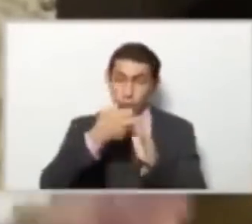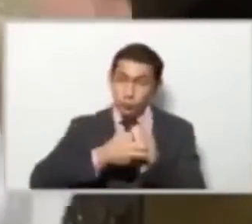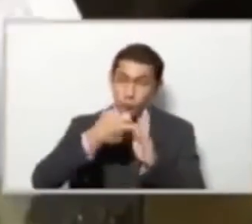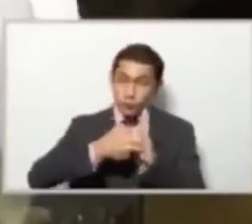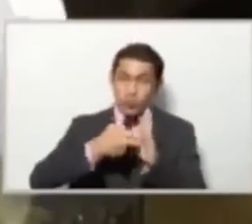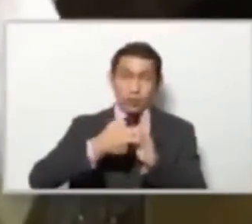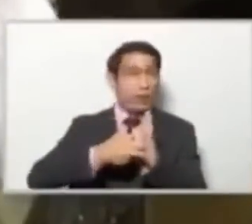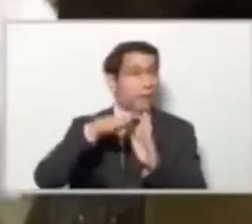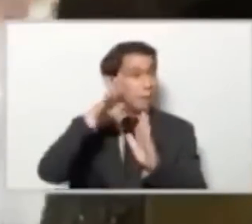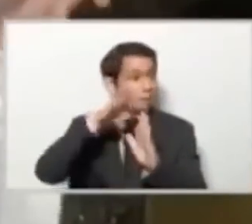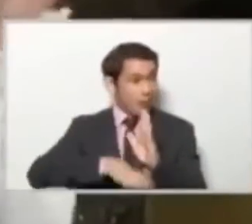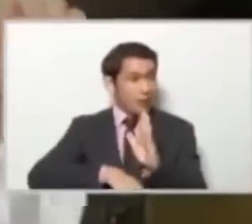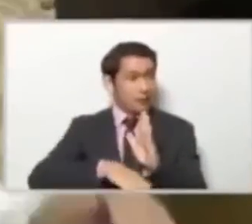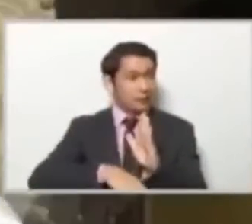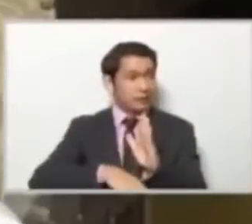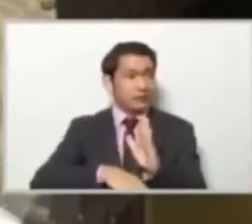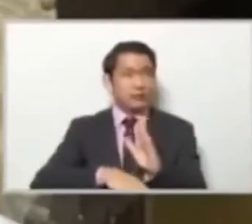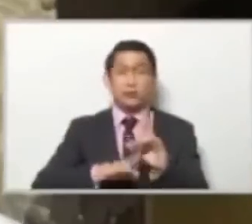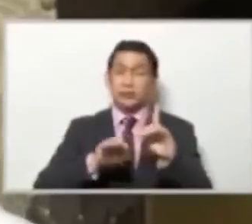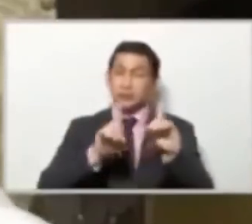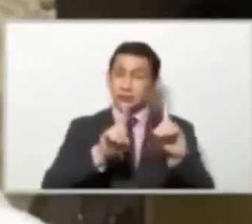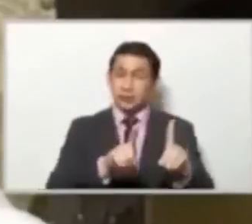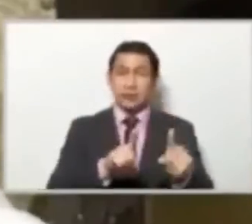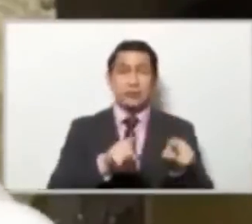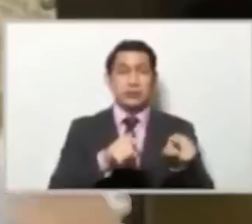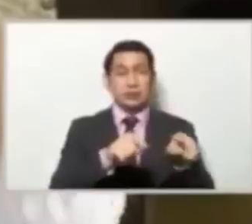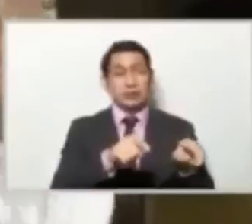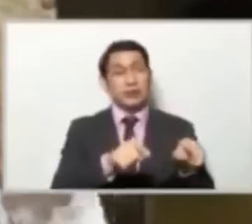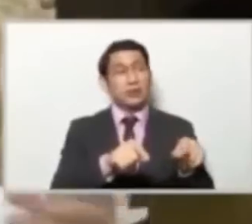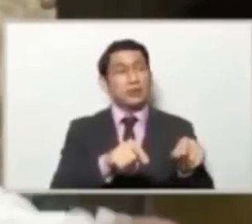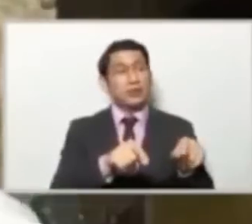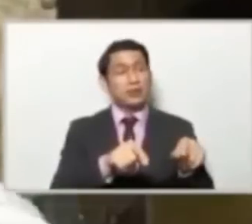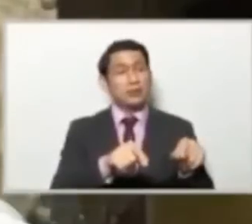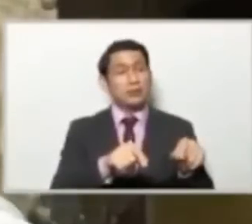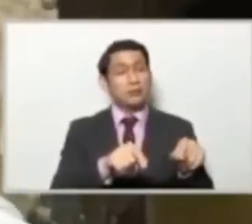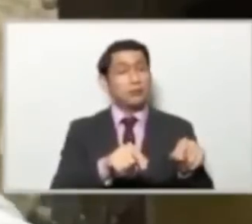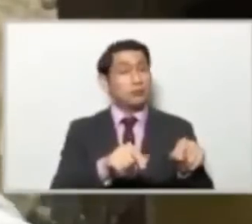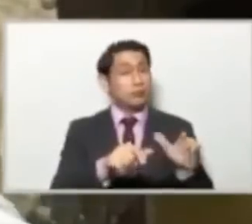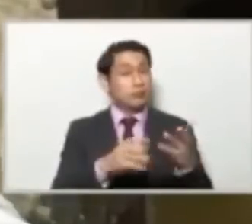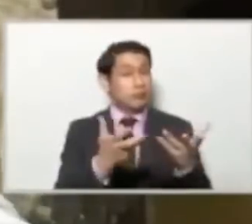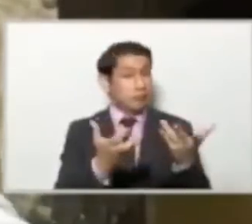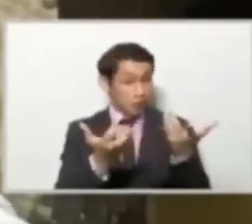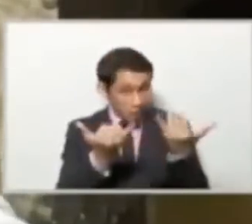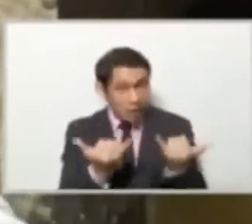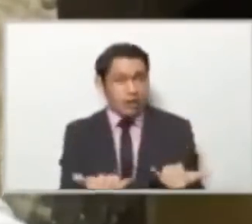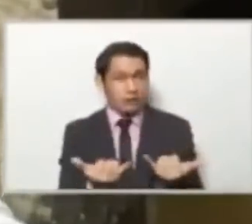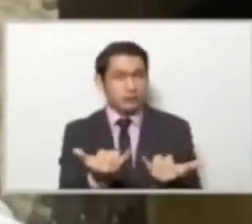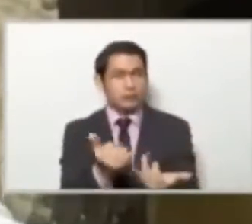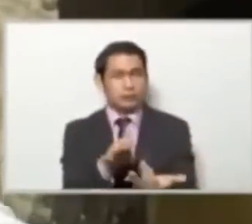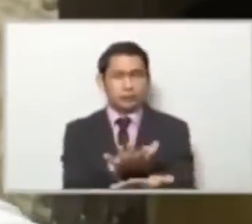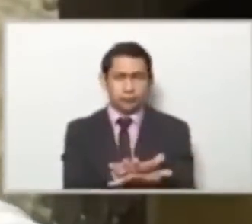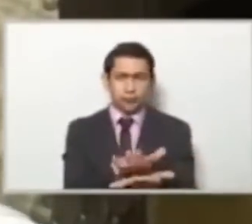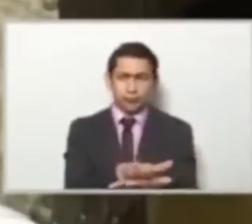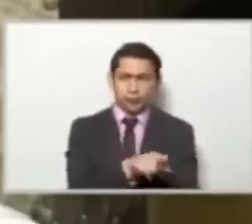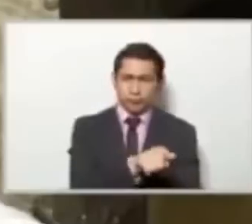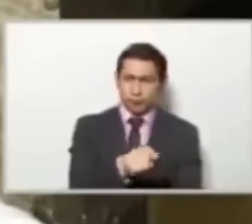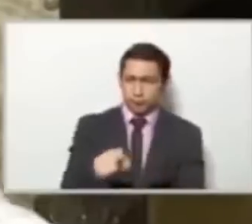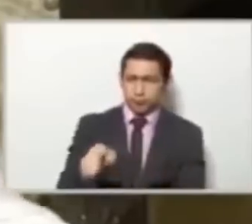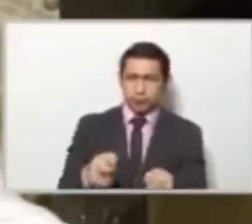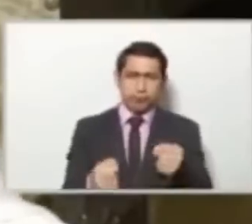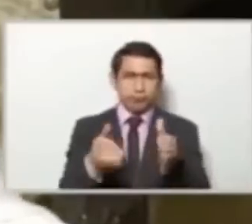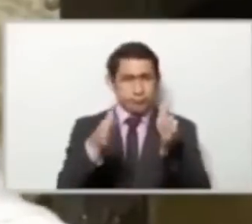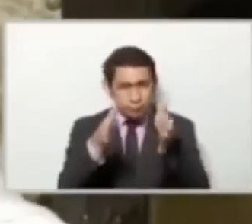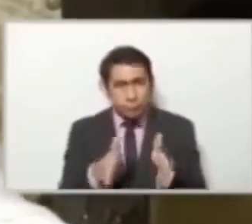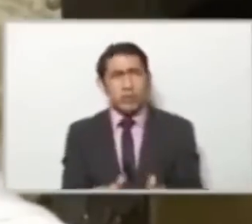revisiones vehiculares de 2 a 1 para los vehículos de uso intensivo. De esta forma buscamos dar un alivio a los diferentes